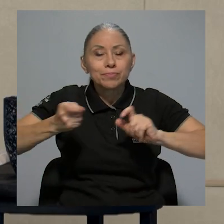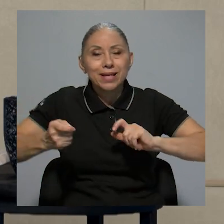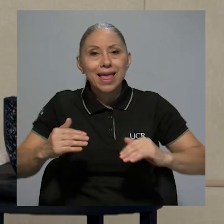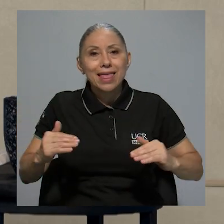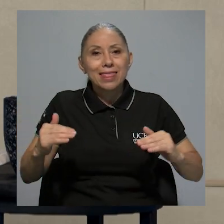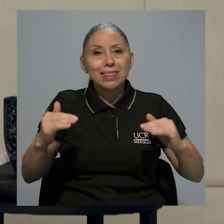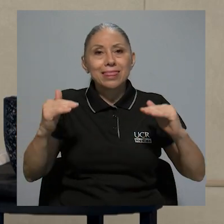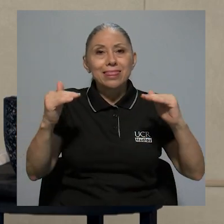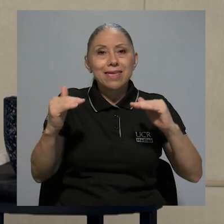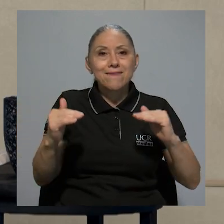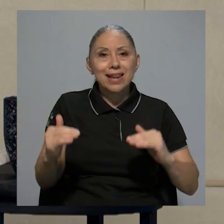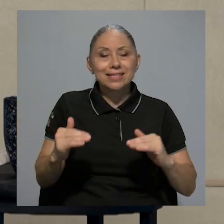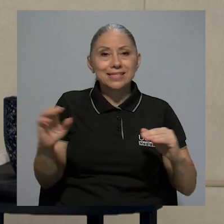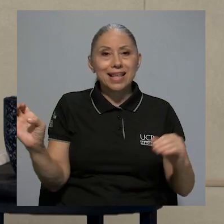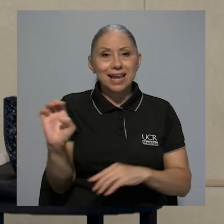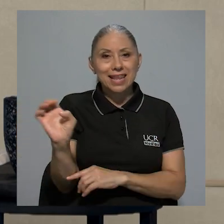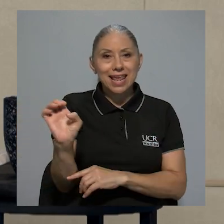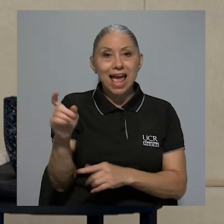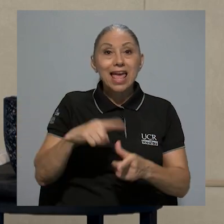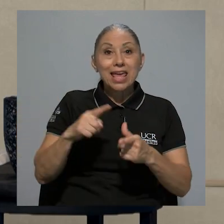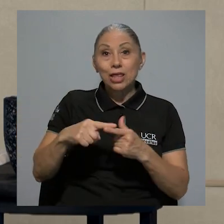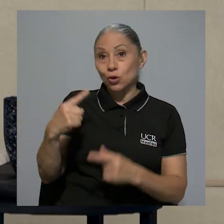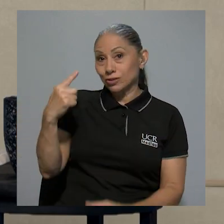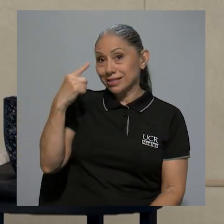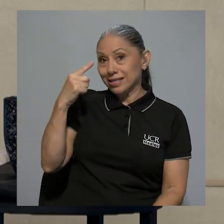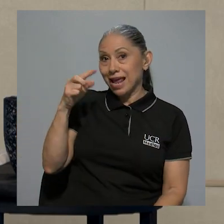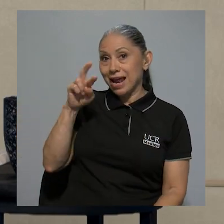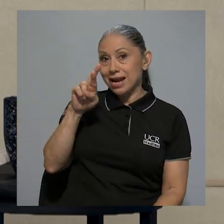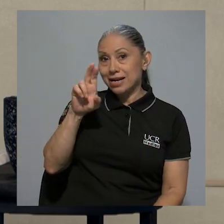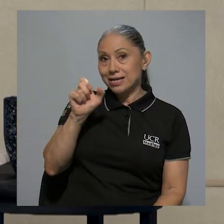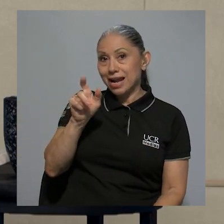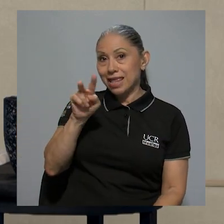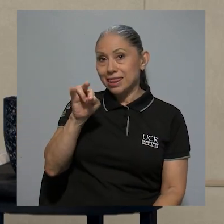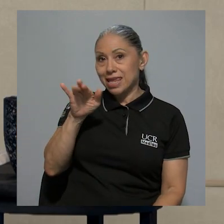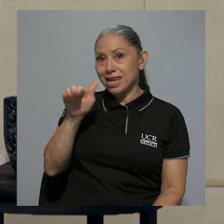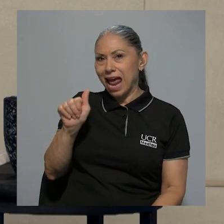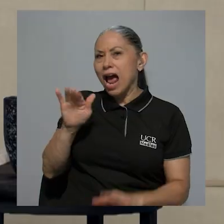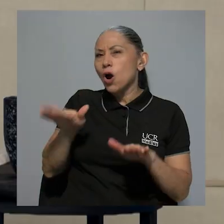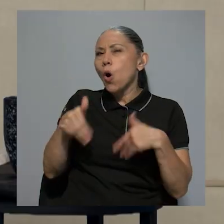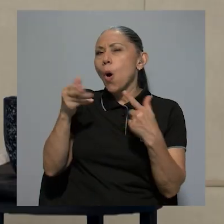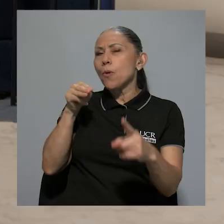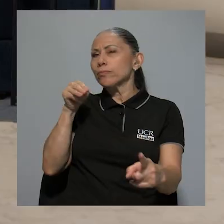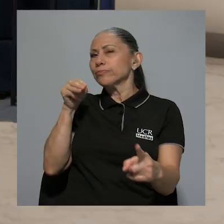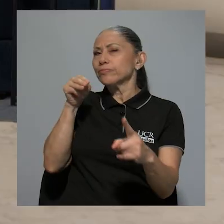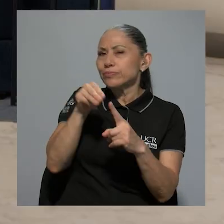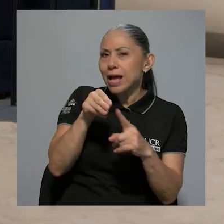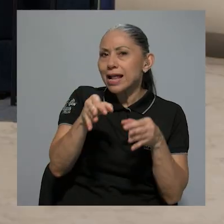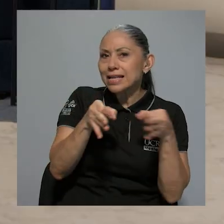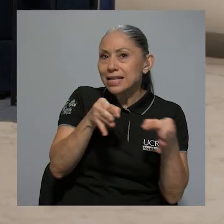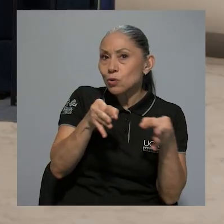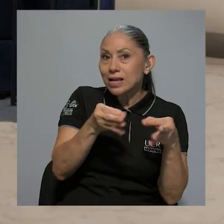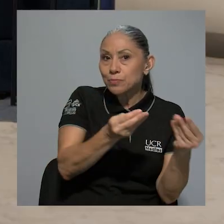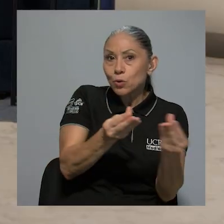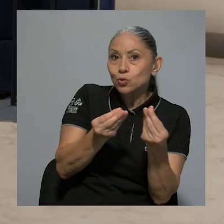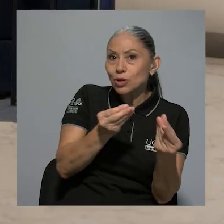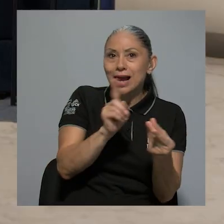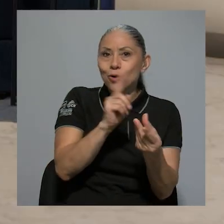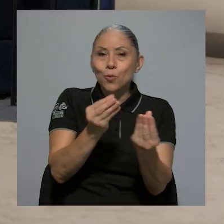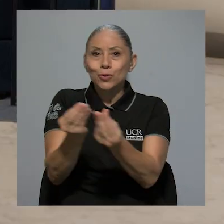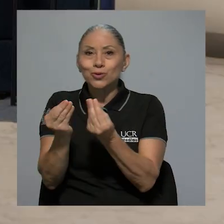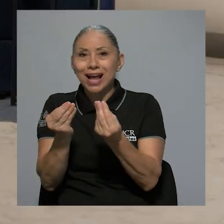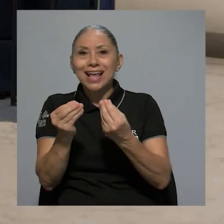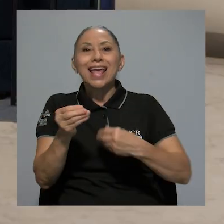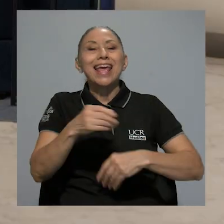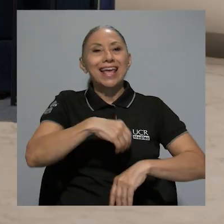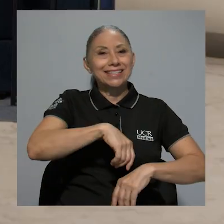Entonces, ¿cuál es la señal de la retina que le dice a estas células que produzcan o no produzcan? Es el